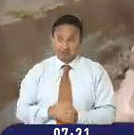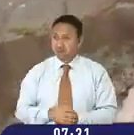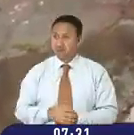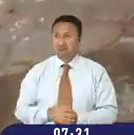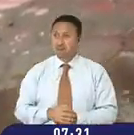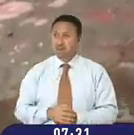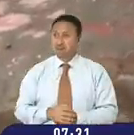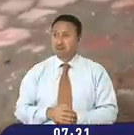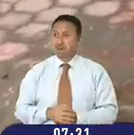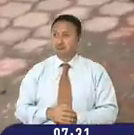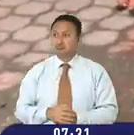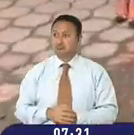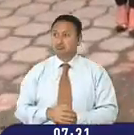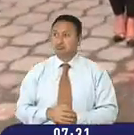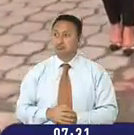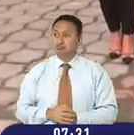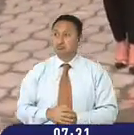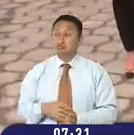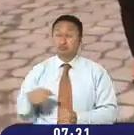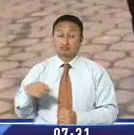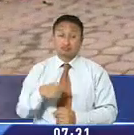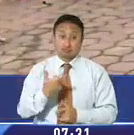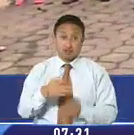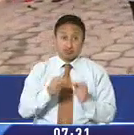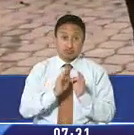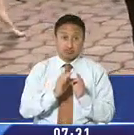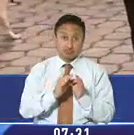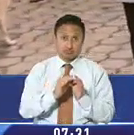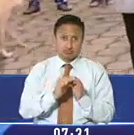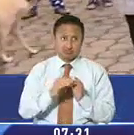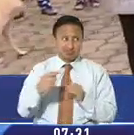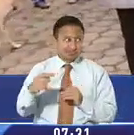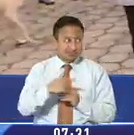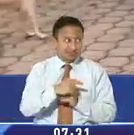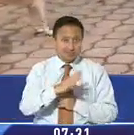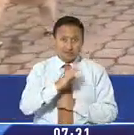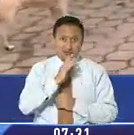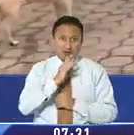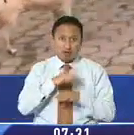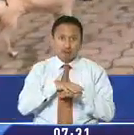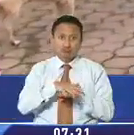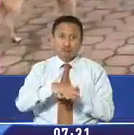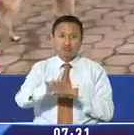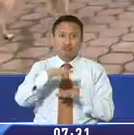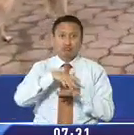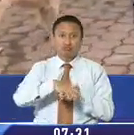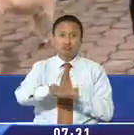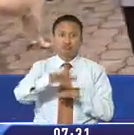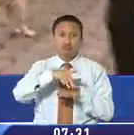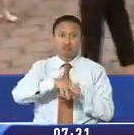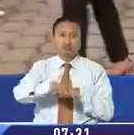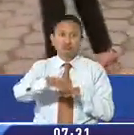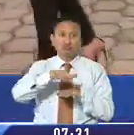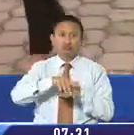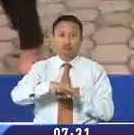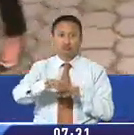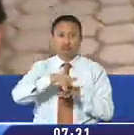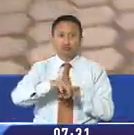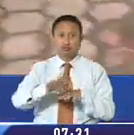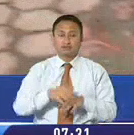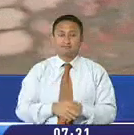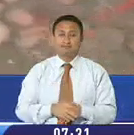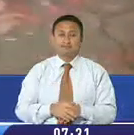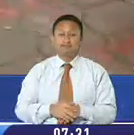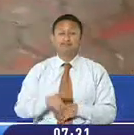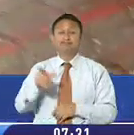positiva para que pueda ser reparado. Vemos como gran cantidad de líquido vital se desperdicia. Vamos a conversar con nuestra vecina que nos va